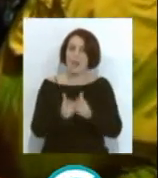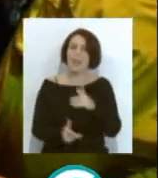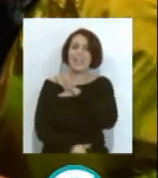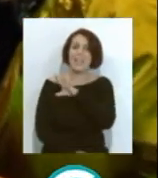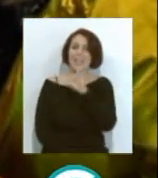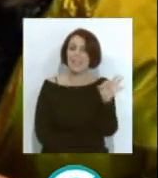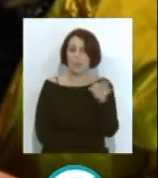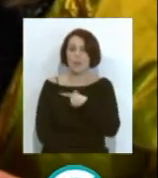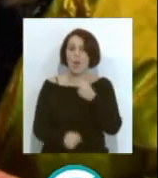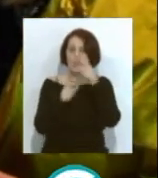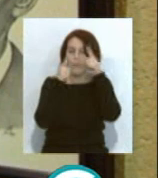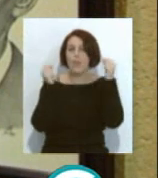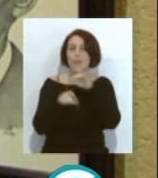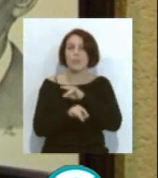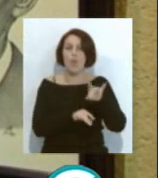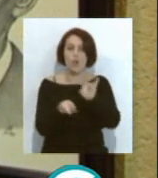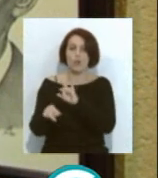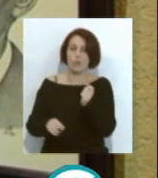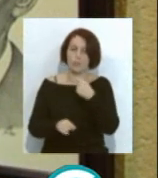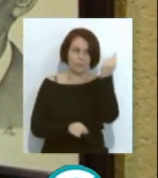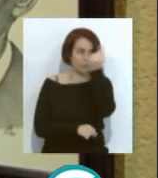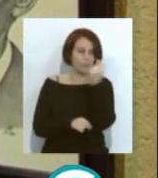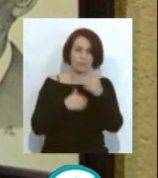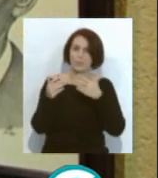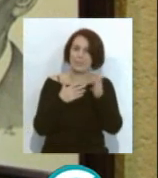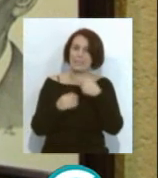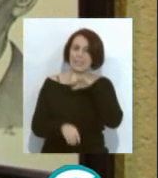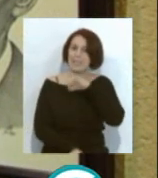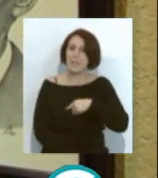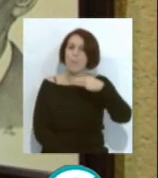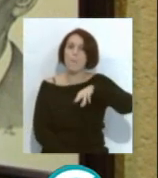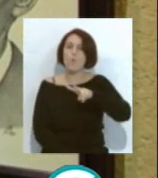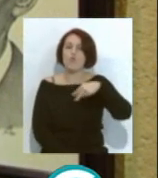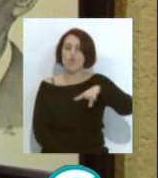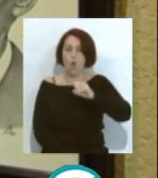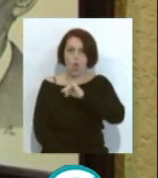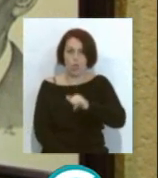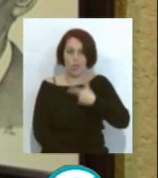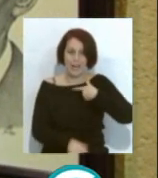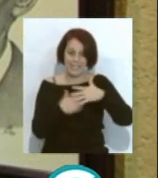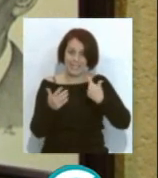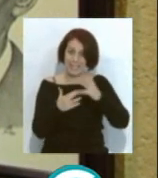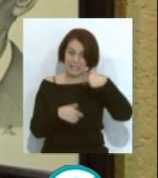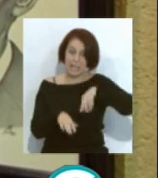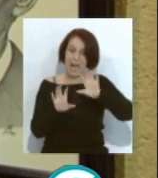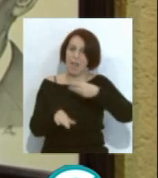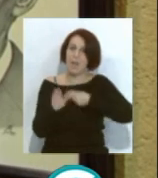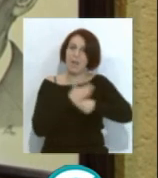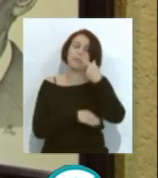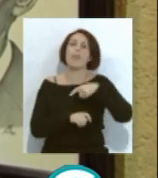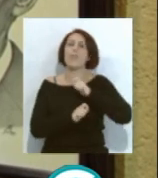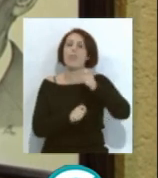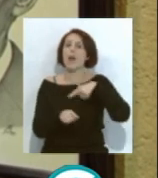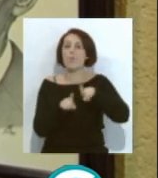centenar de antifaces de oro, retratos realizados por Juan Muñoz Durán, artista gaditano que dejó un